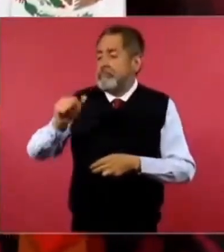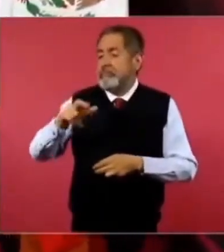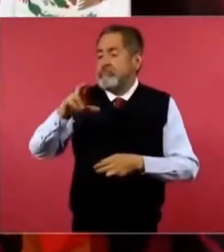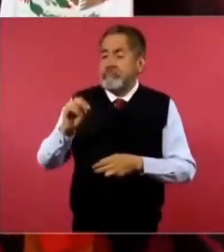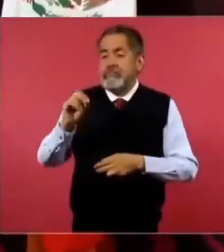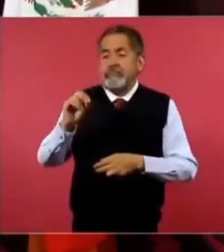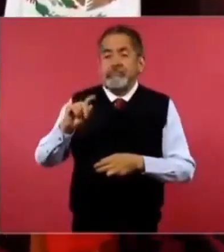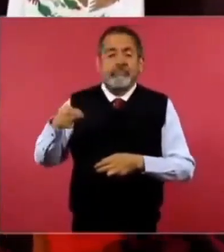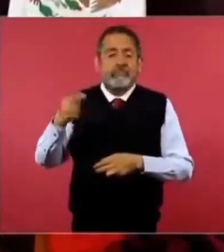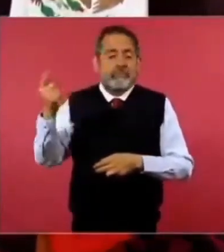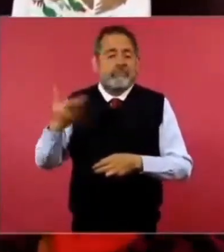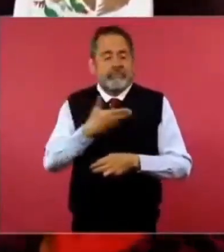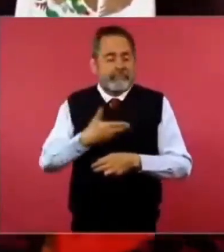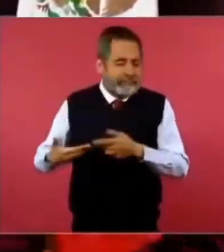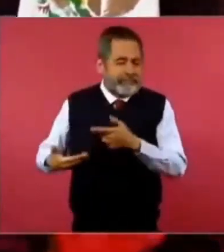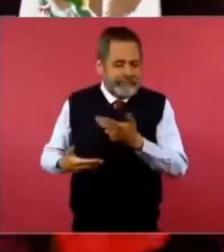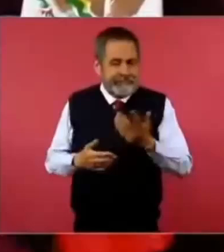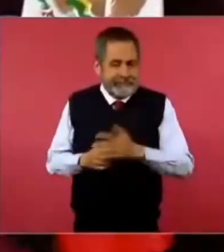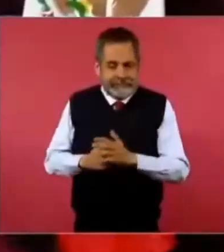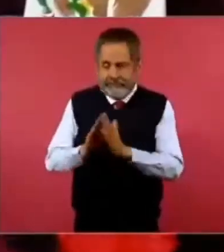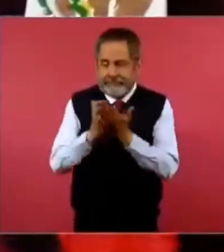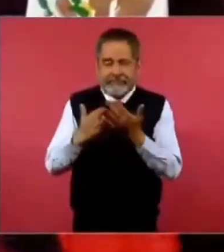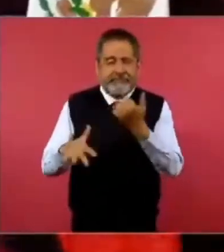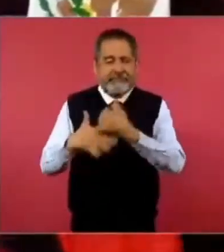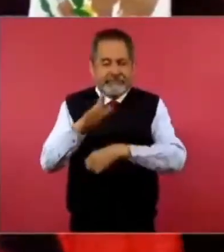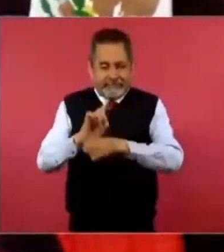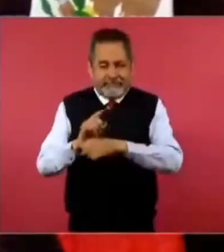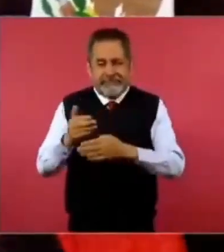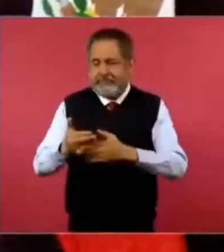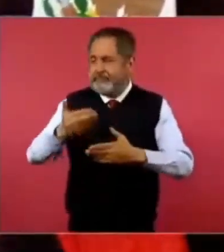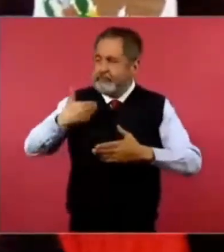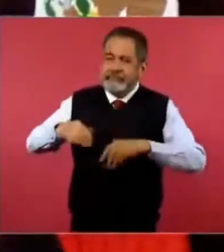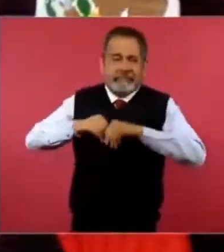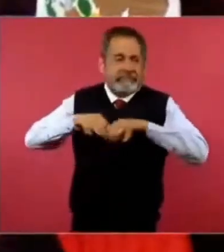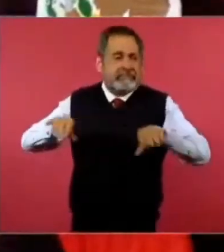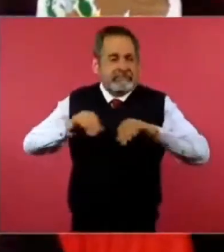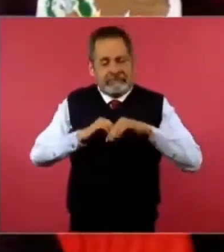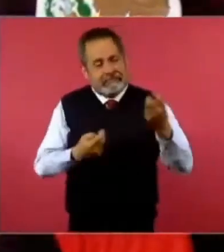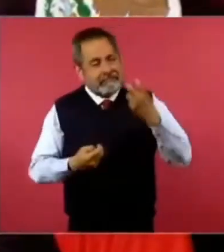narcotraficante, el libro 15 días antes de la elección,